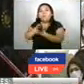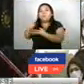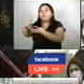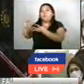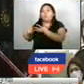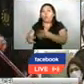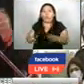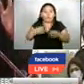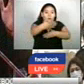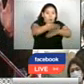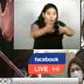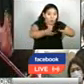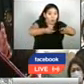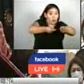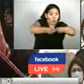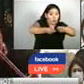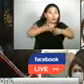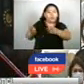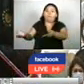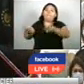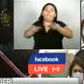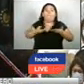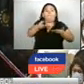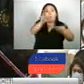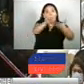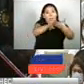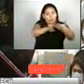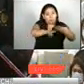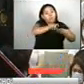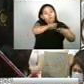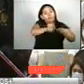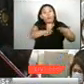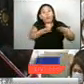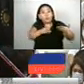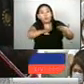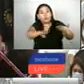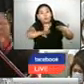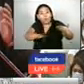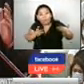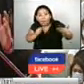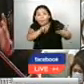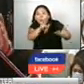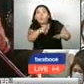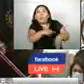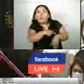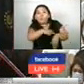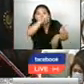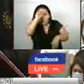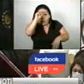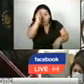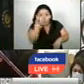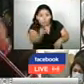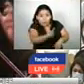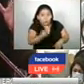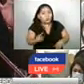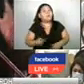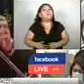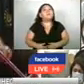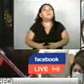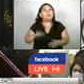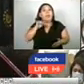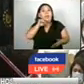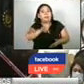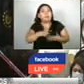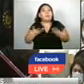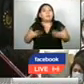nivel administrativo. Vamos a pedir la planilla, vamos a pedir el tiempo de servicio de cada trabajador o trabajadora, y en